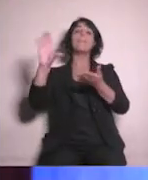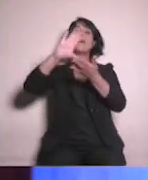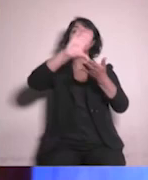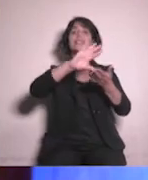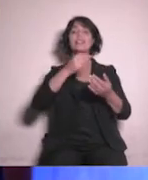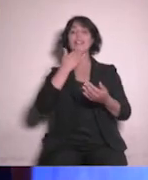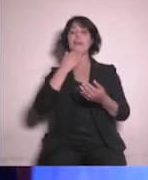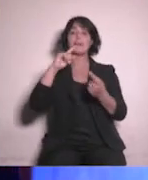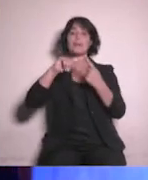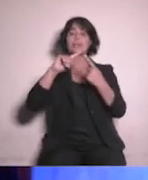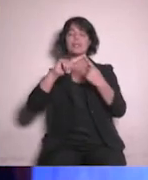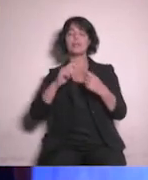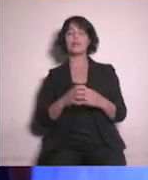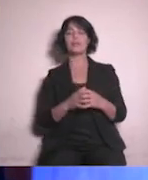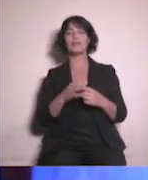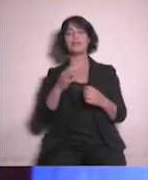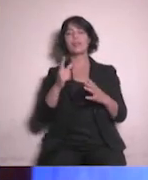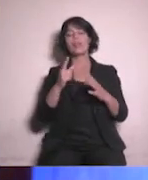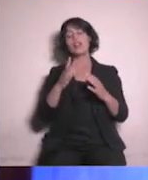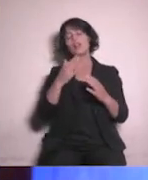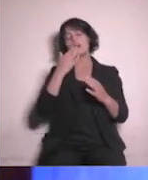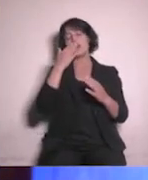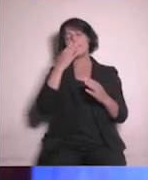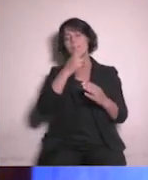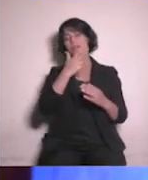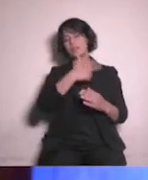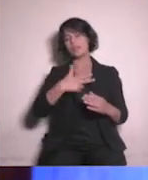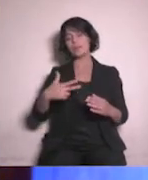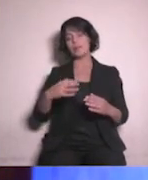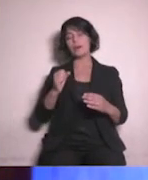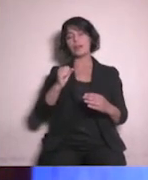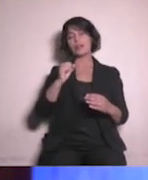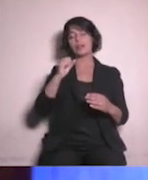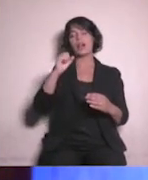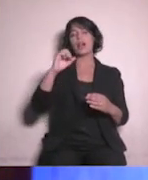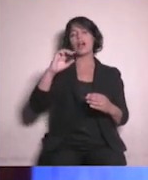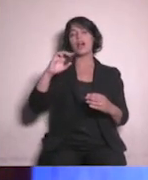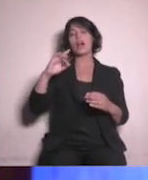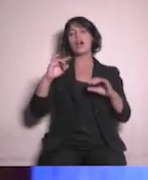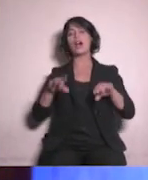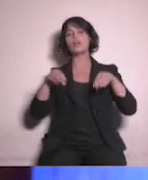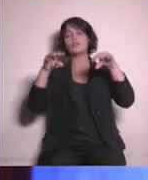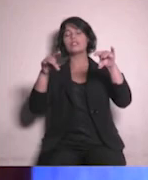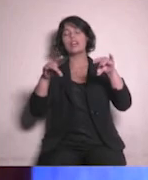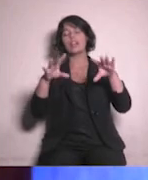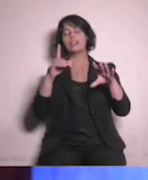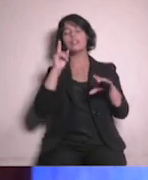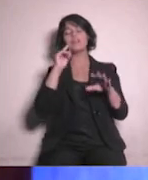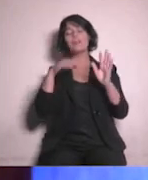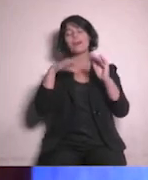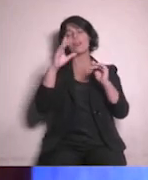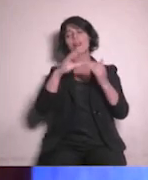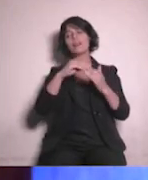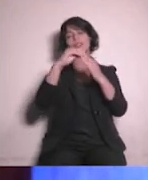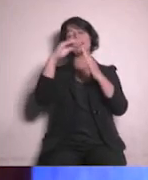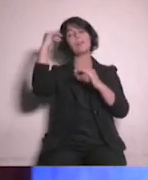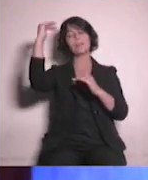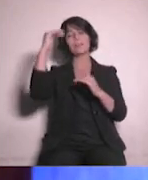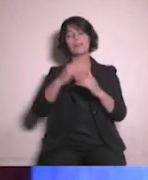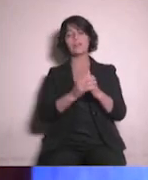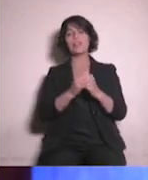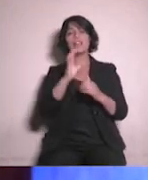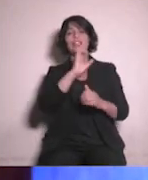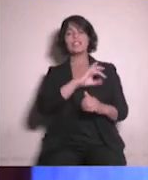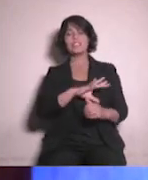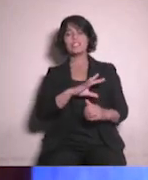ranking mundial lo lideraron Dinamarca, Holanda y Australia. Las recomendaciones que hace el índice para que Chile